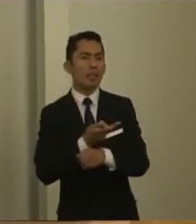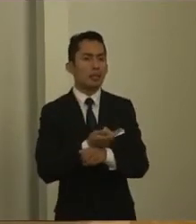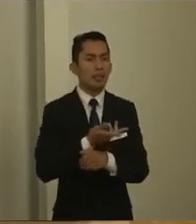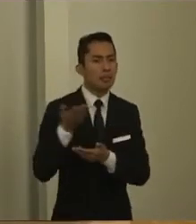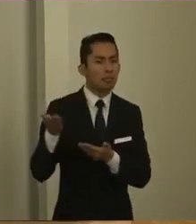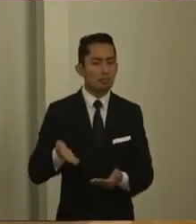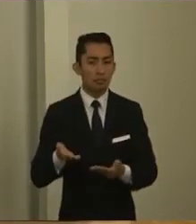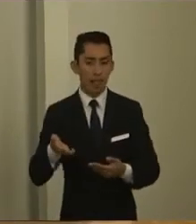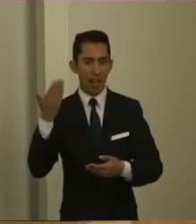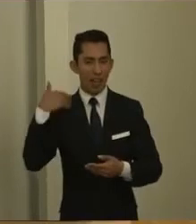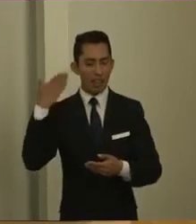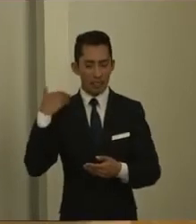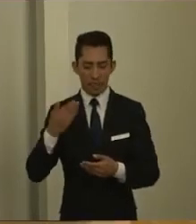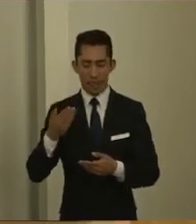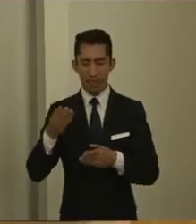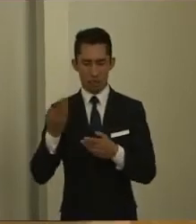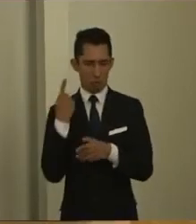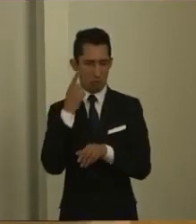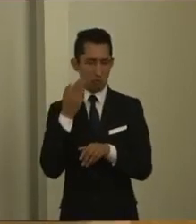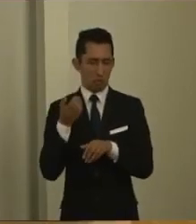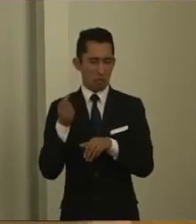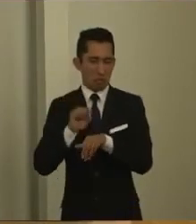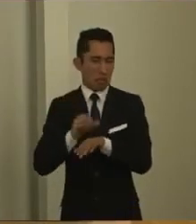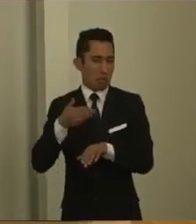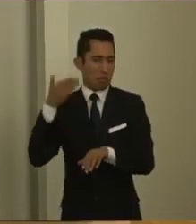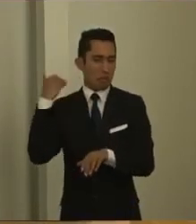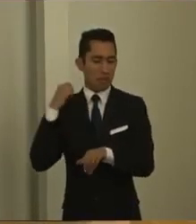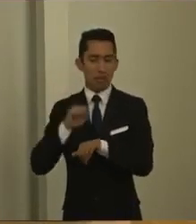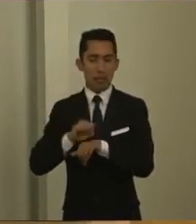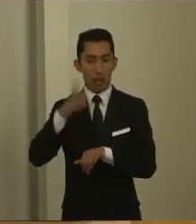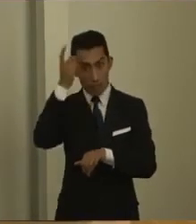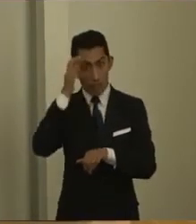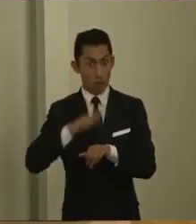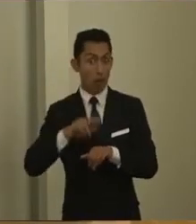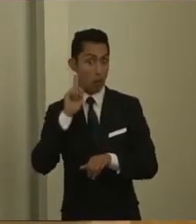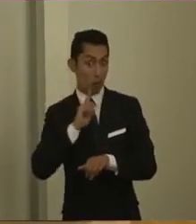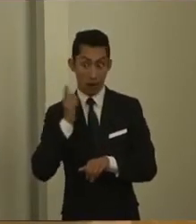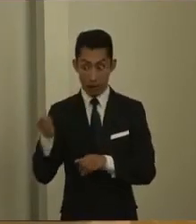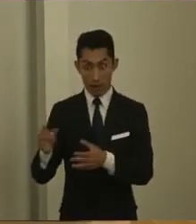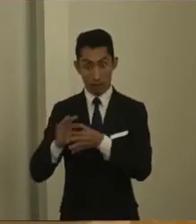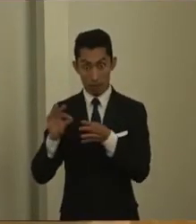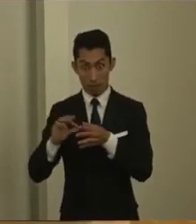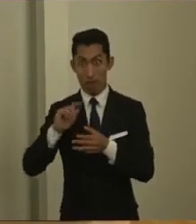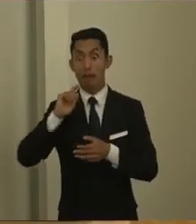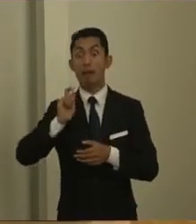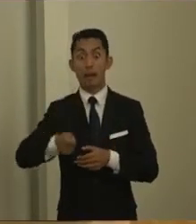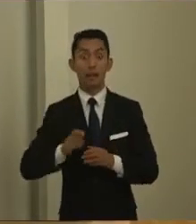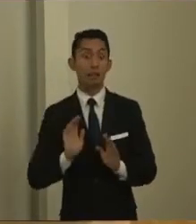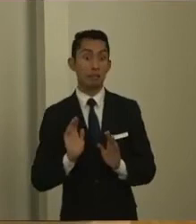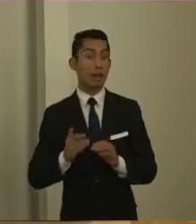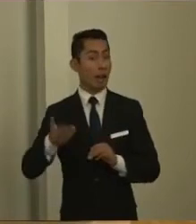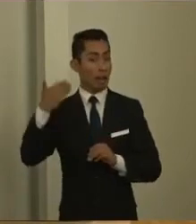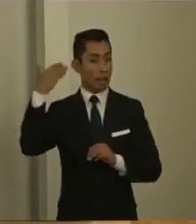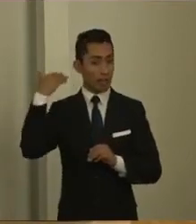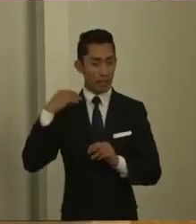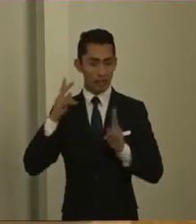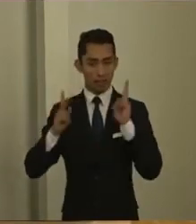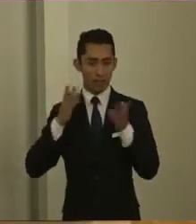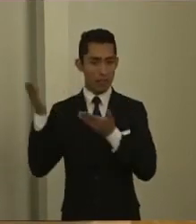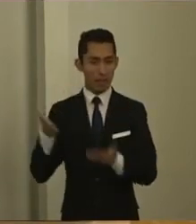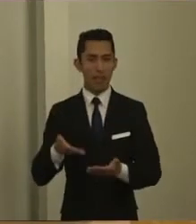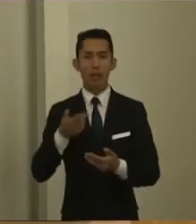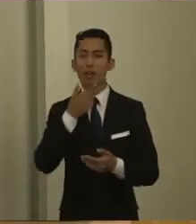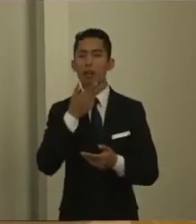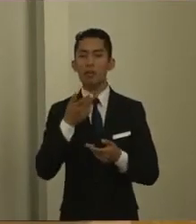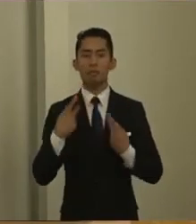publicado apenas hace unas semanas la relatora señaló que citó desde la visita oficial realizada por el anterior